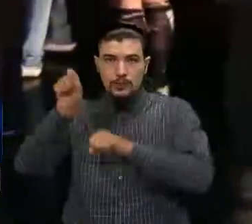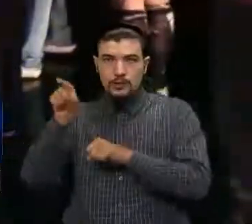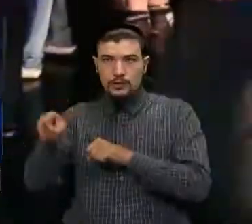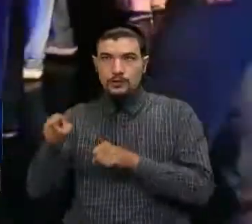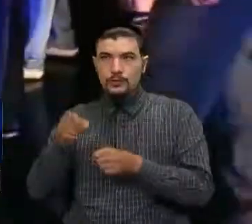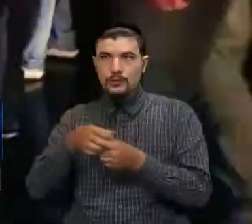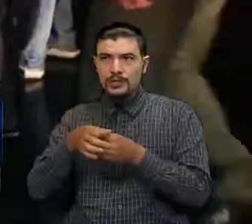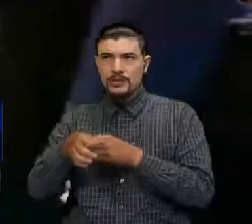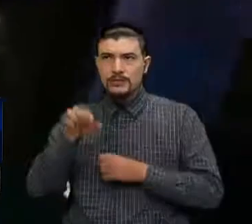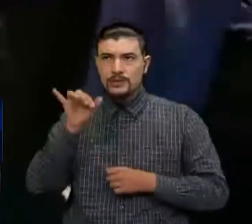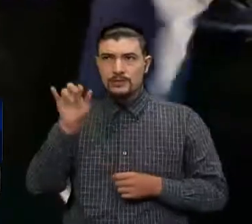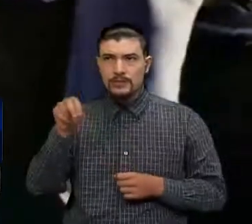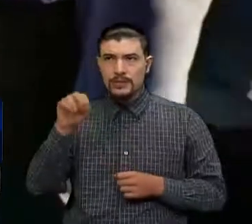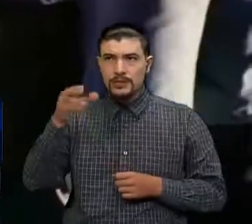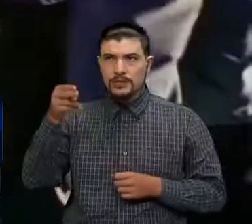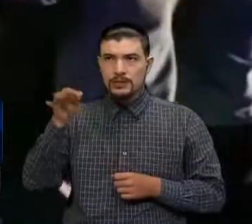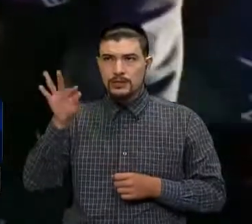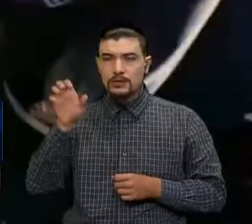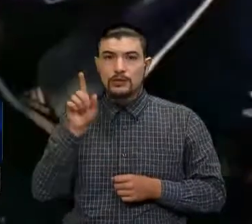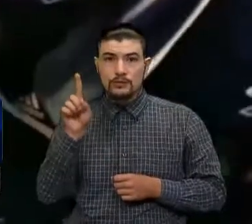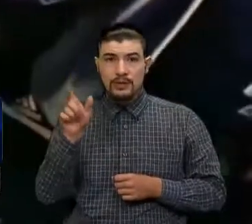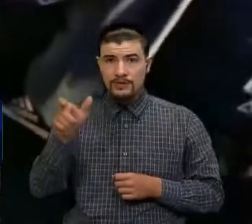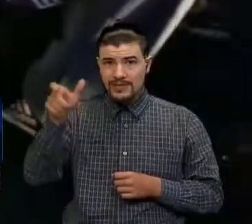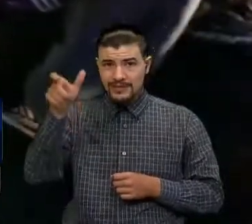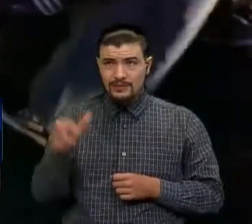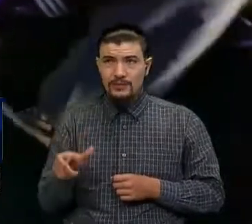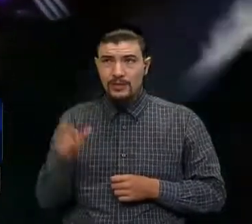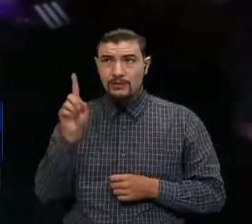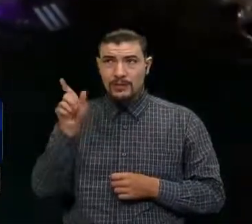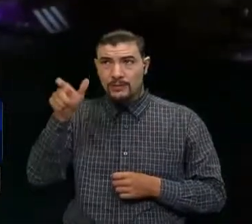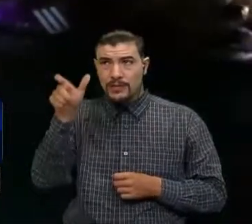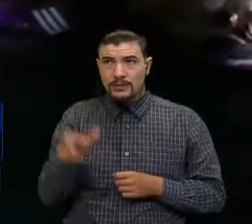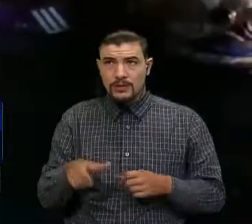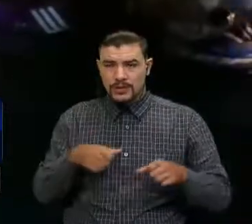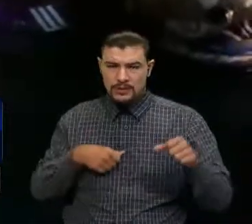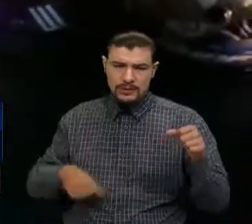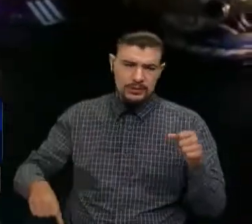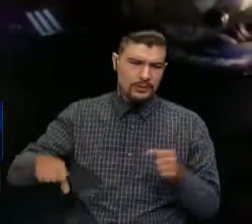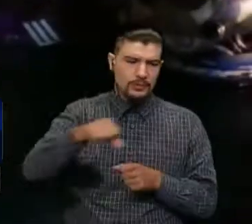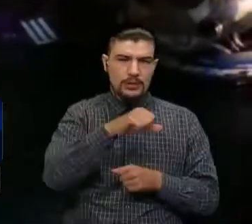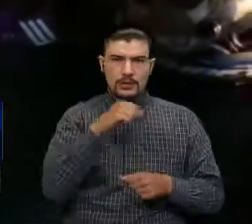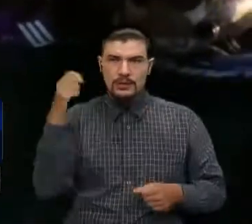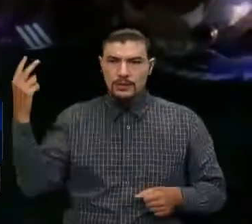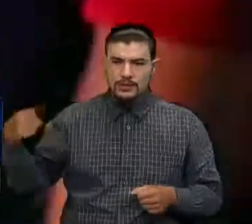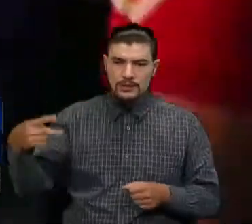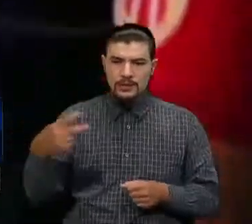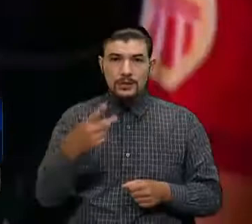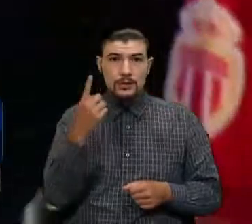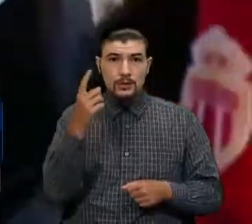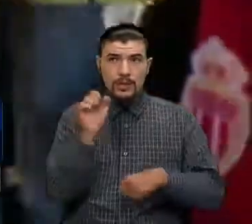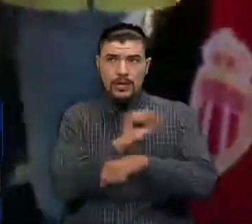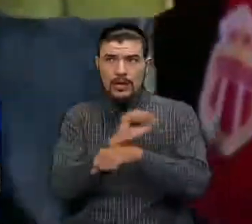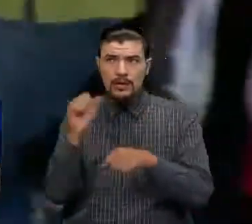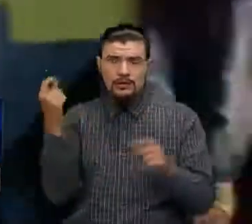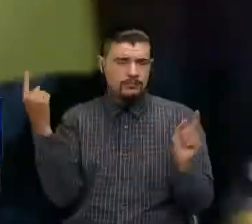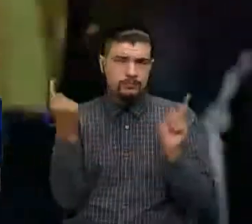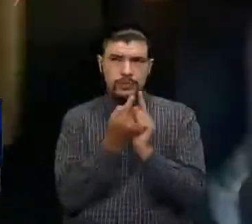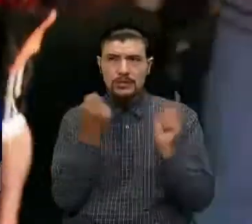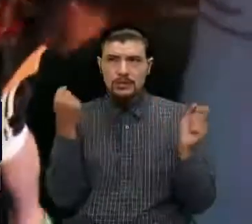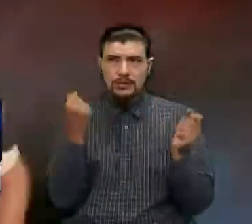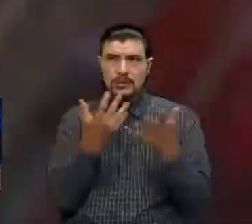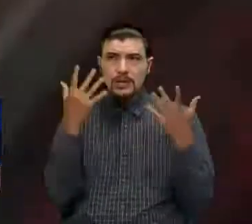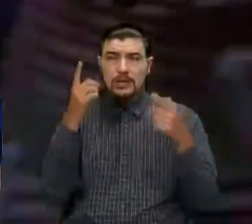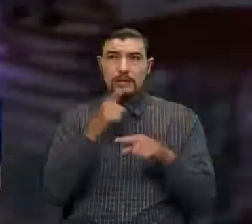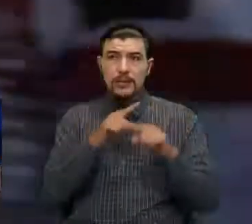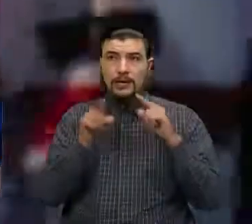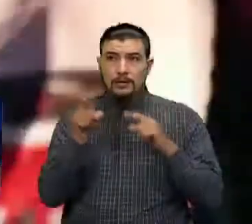municipio de Pinchote. Allí un ciudadano que pretendía cruzar la vía nacional fue arrollado por una camioneta. Por fortuna,